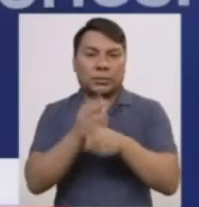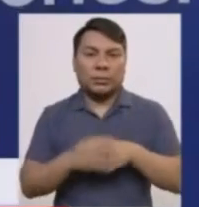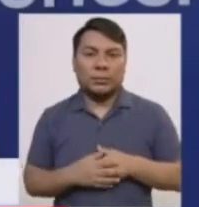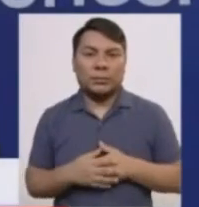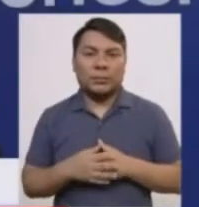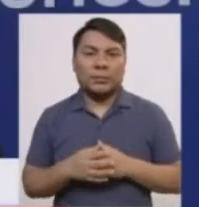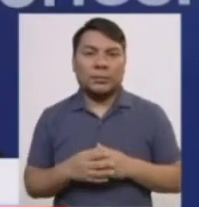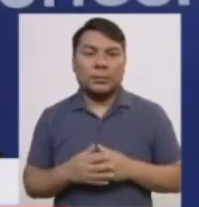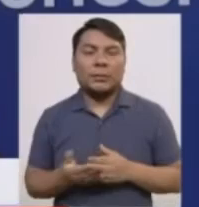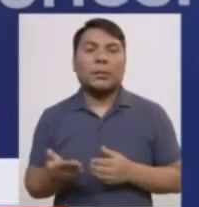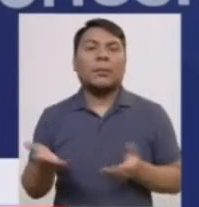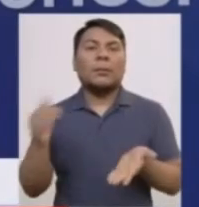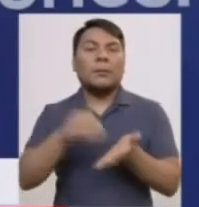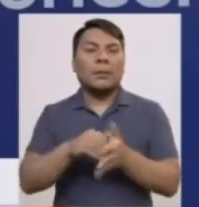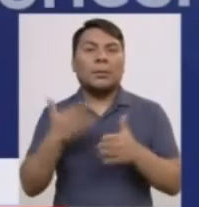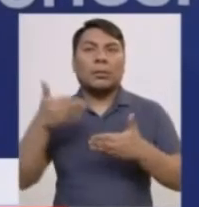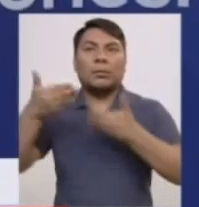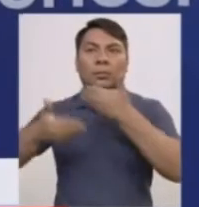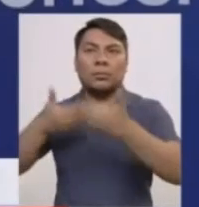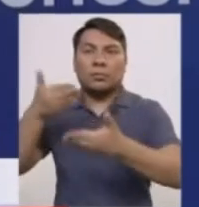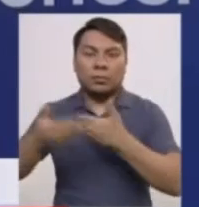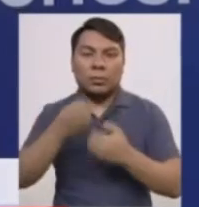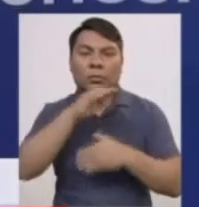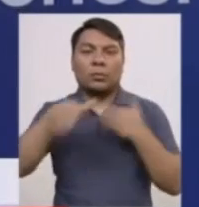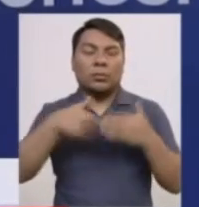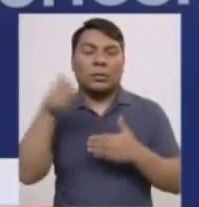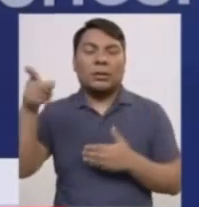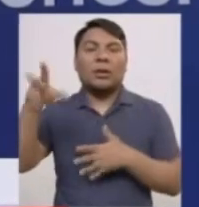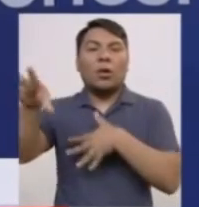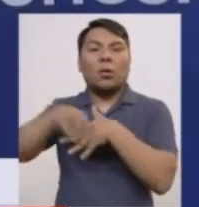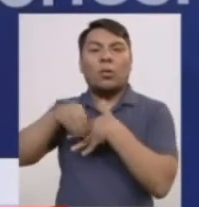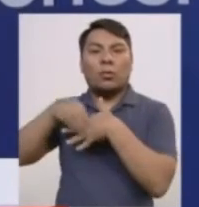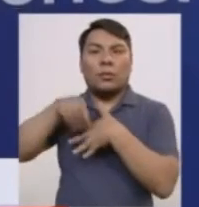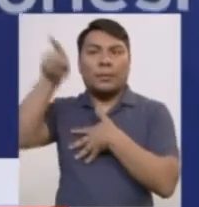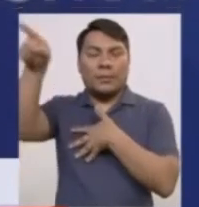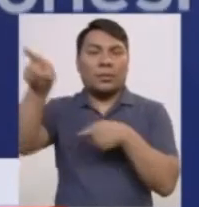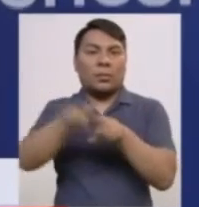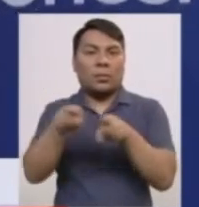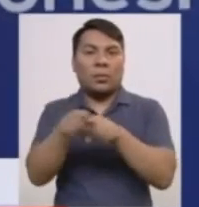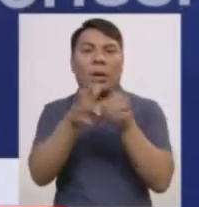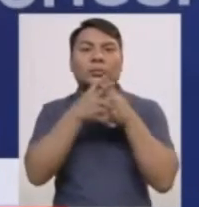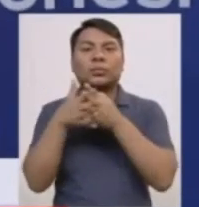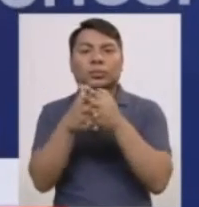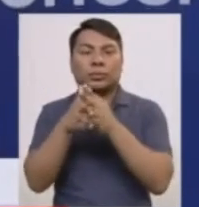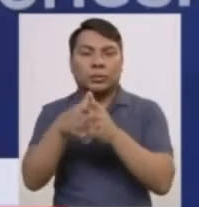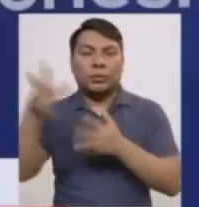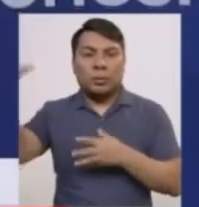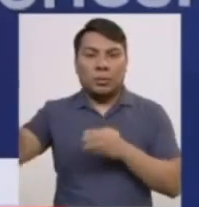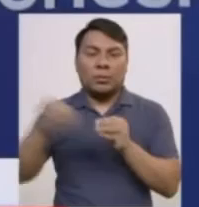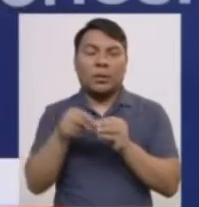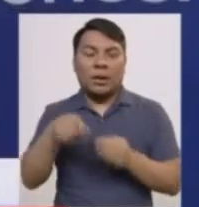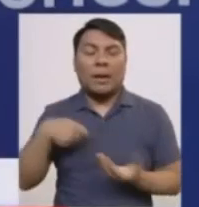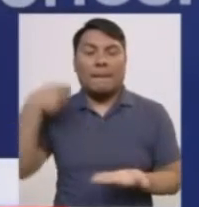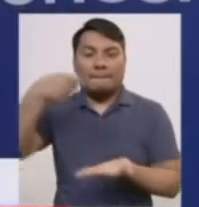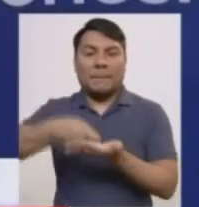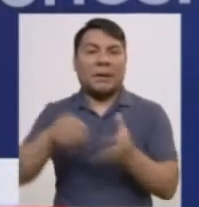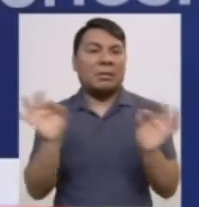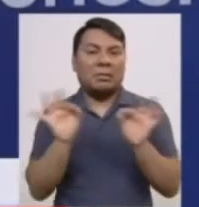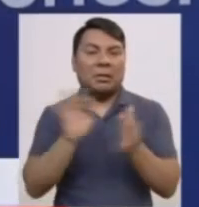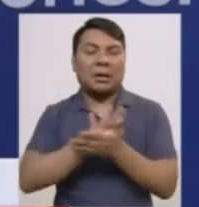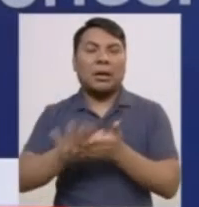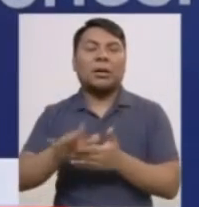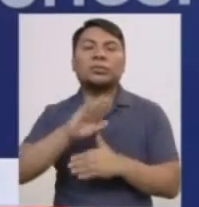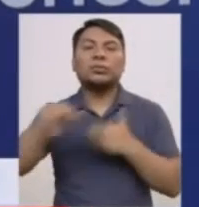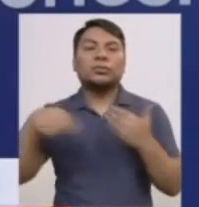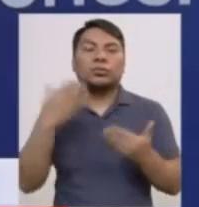que generosamente el gobierno de los Estados Unidos ha permitido que sin costo para nosotros se use en el